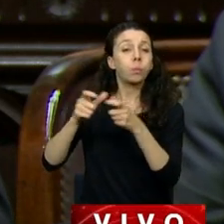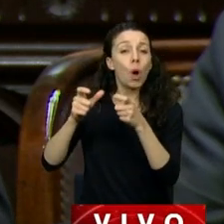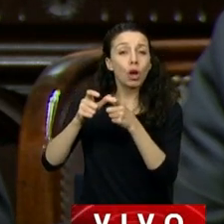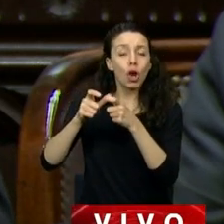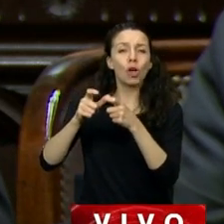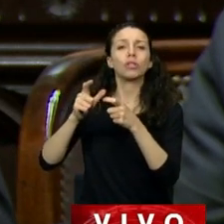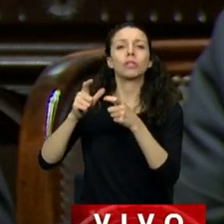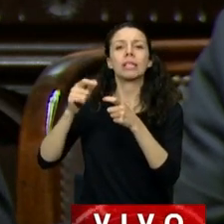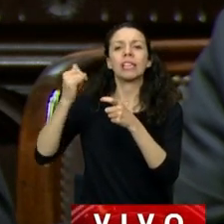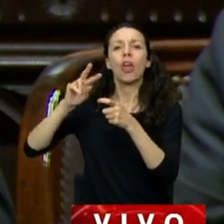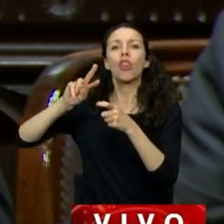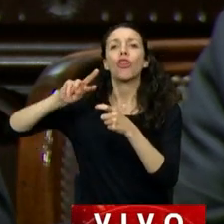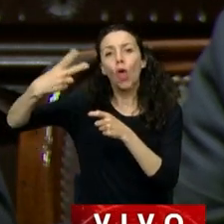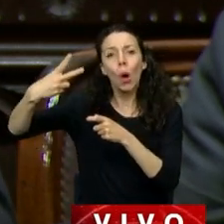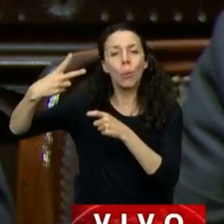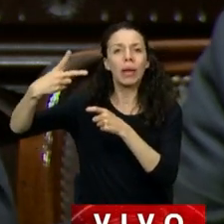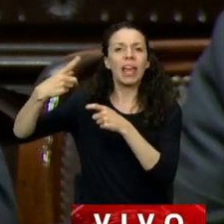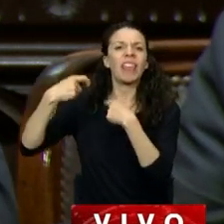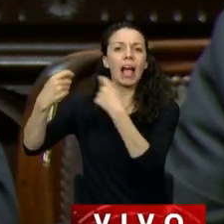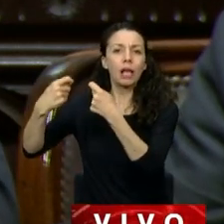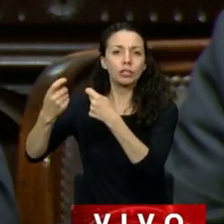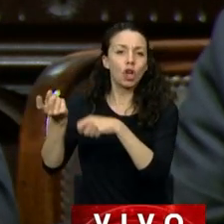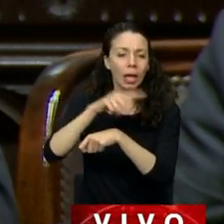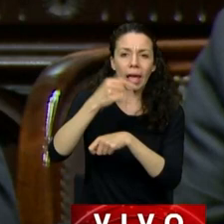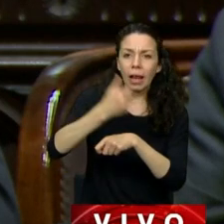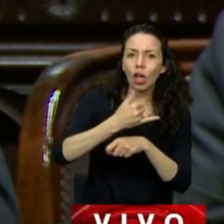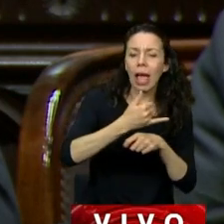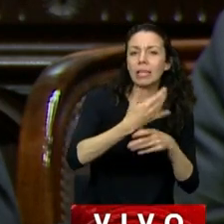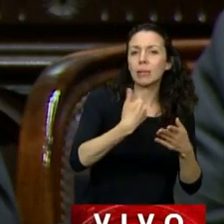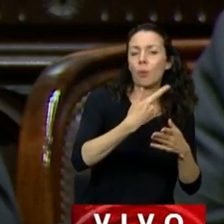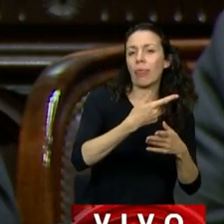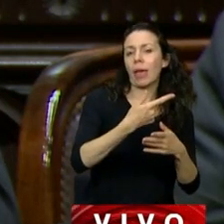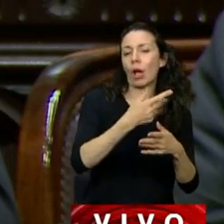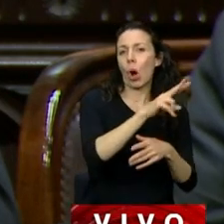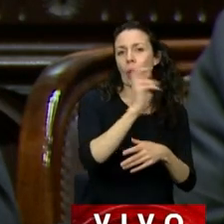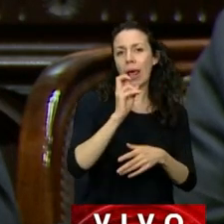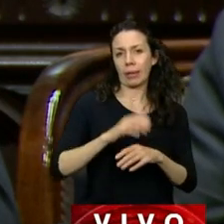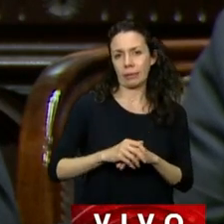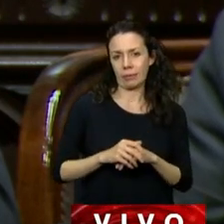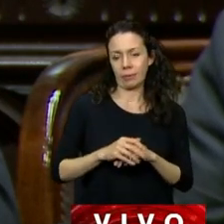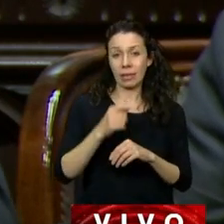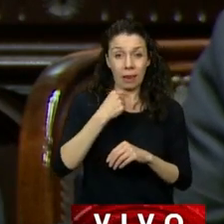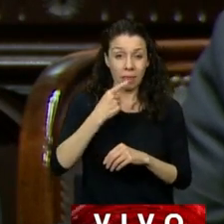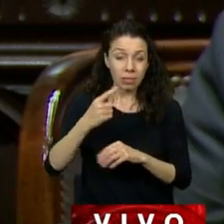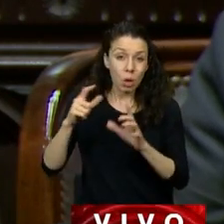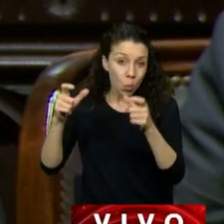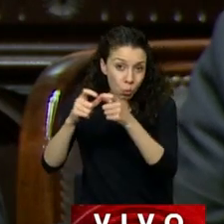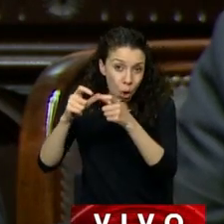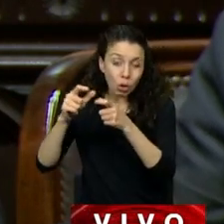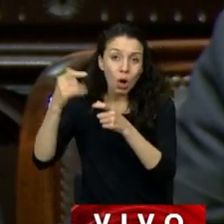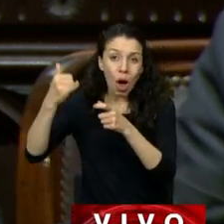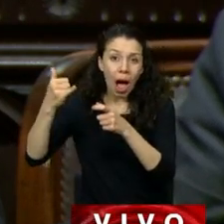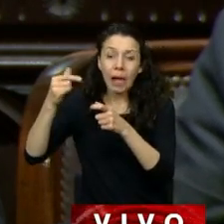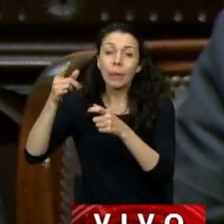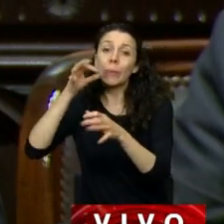del circulante monetario que hay en la Argentina. O sea, hay bonos por el doble de lo que está circulando